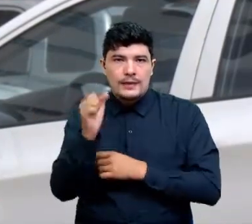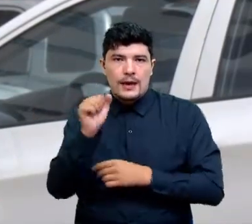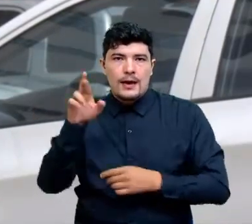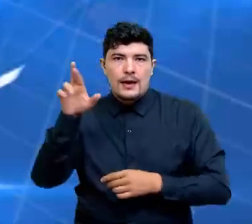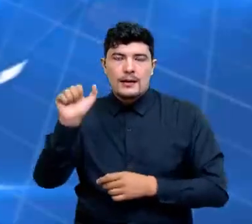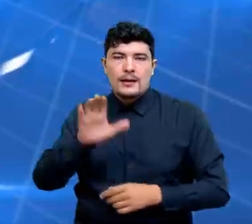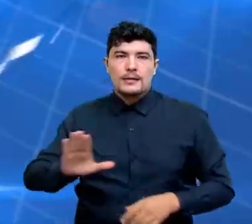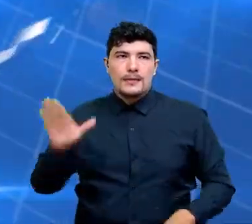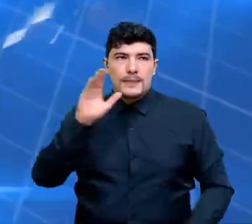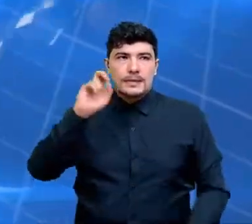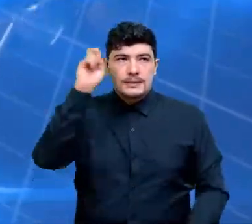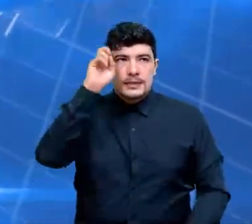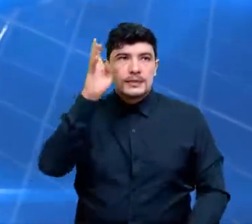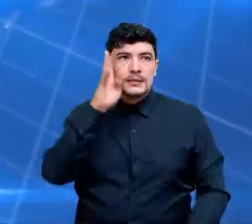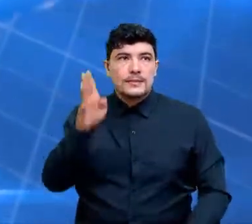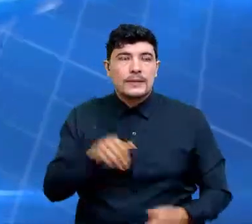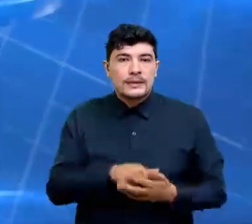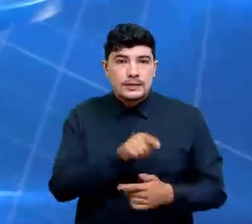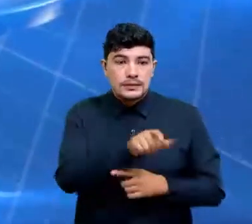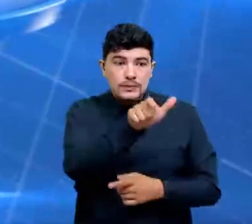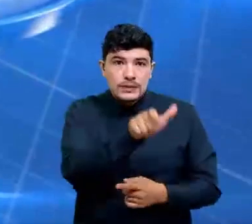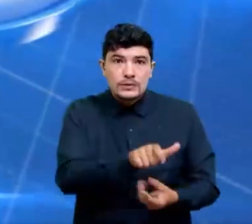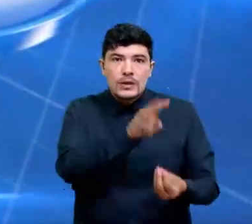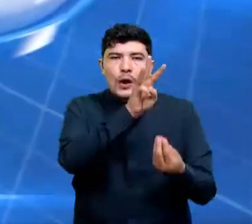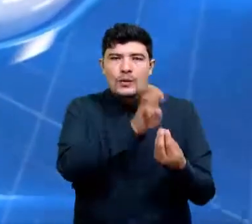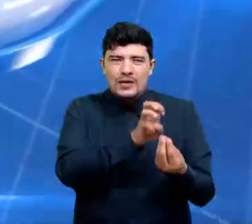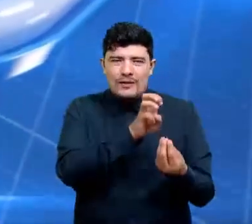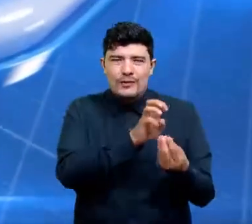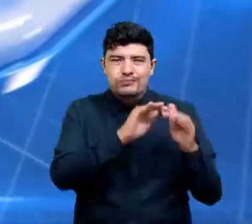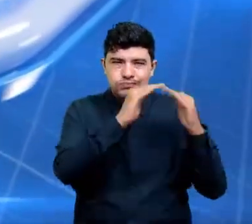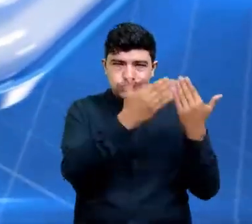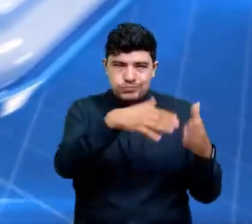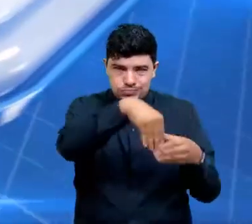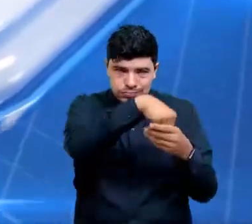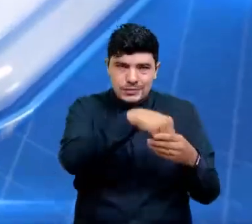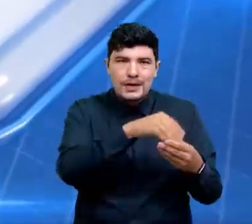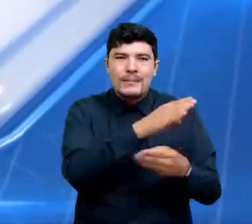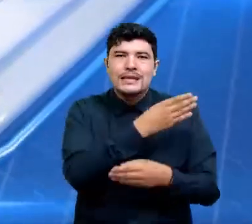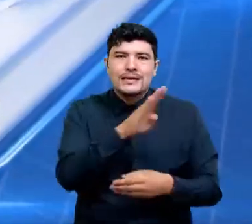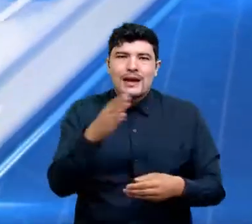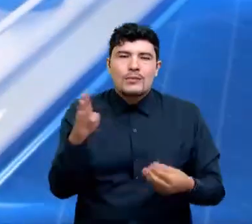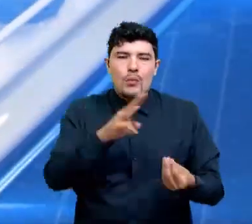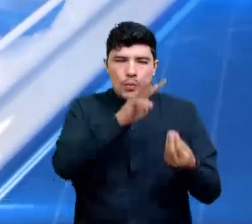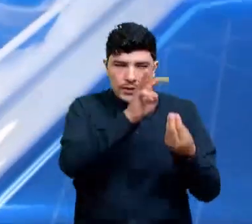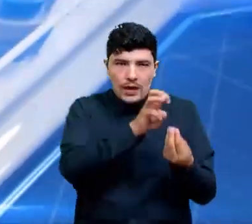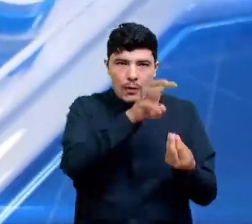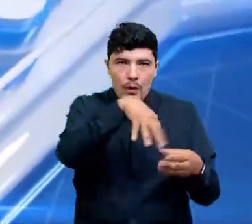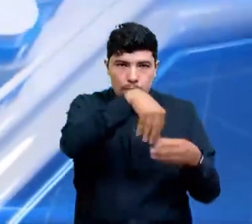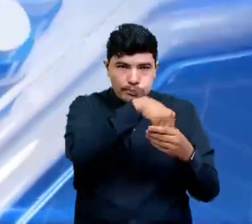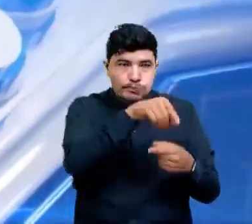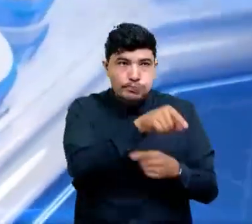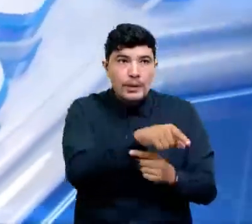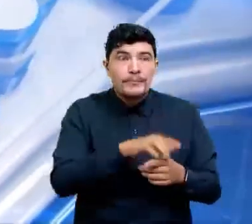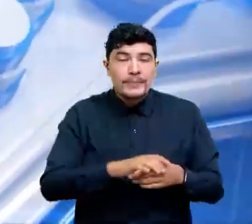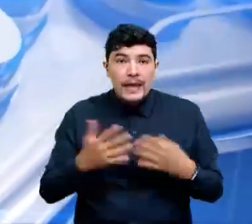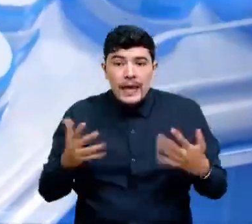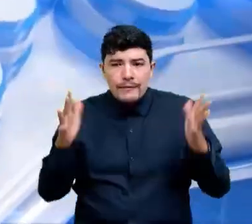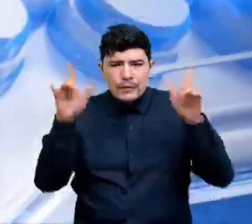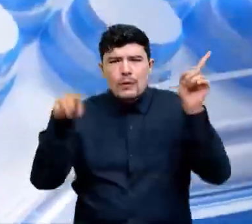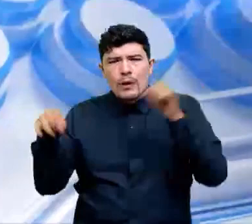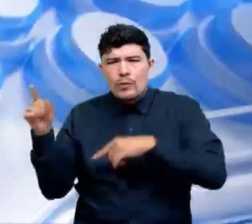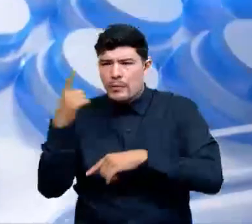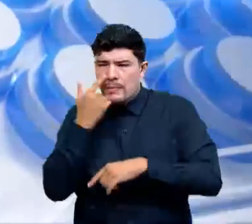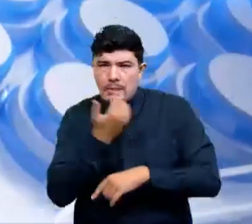Santander. La menor cursa octavo grado en el colegio Monseñor Díaz Plata en el Tarra. En el evento estaban algunos padres de familia